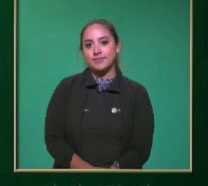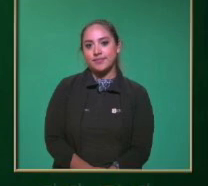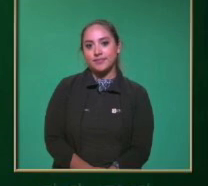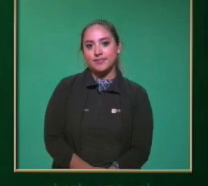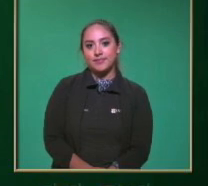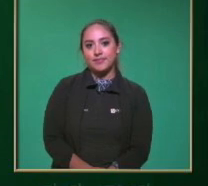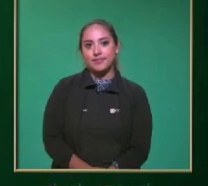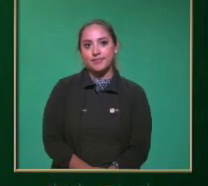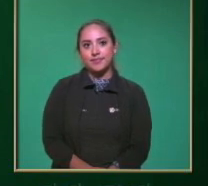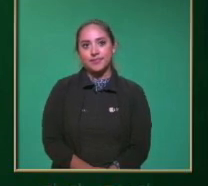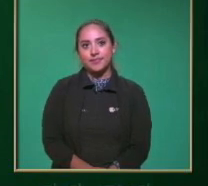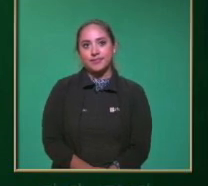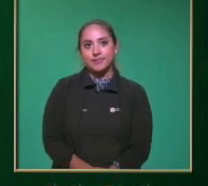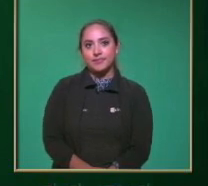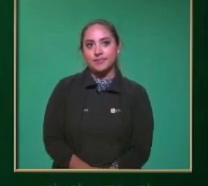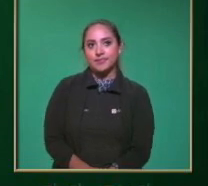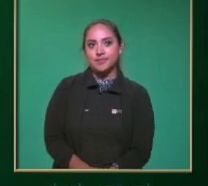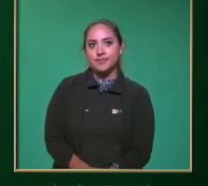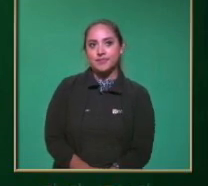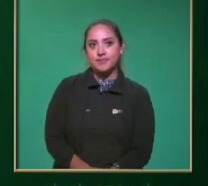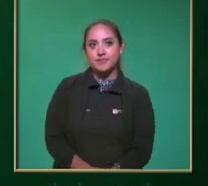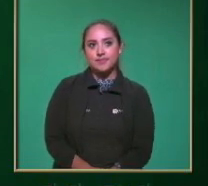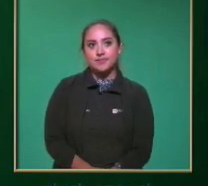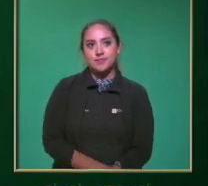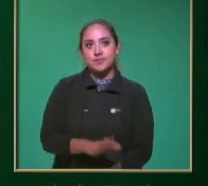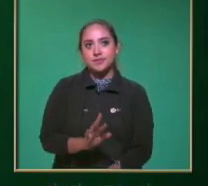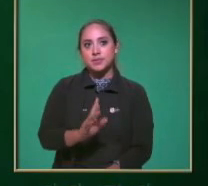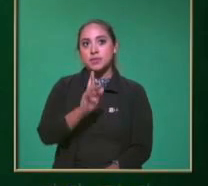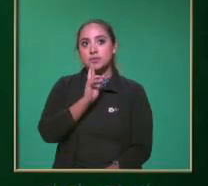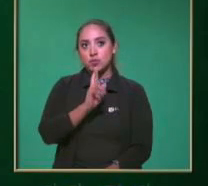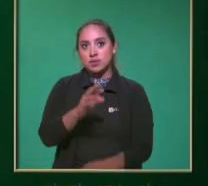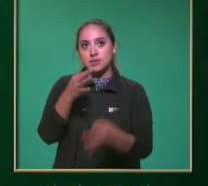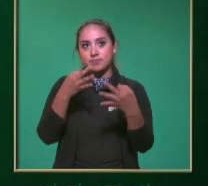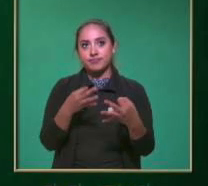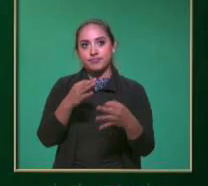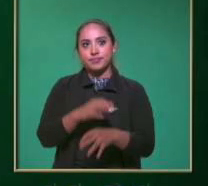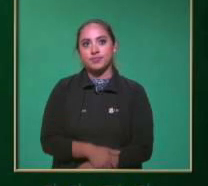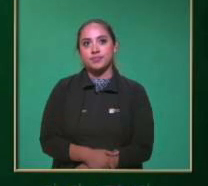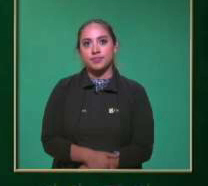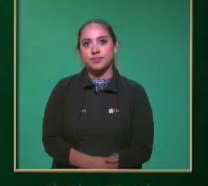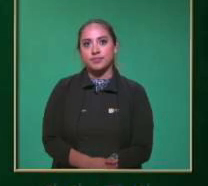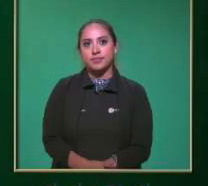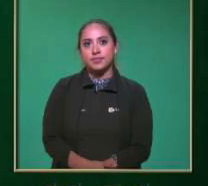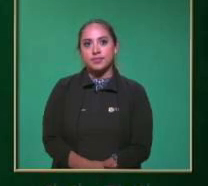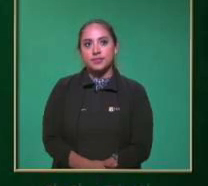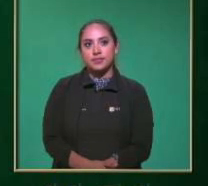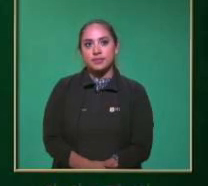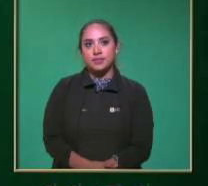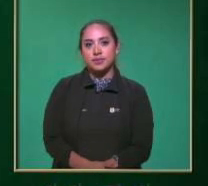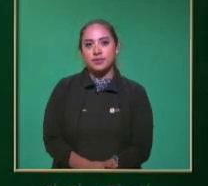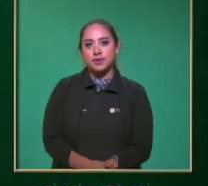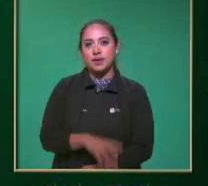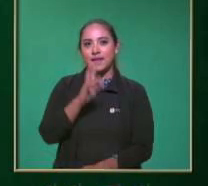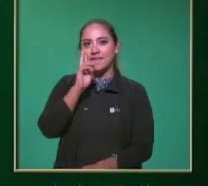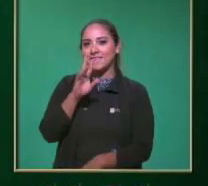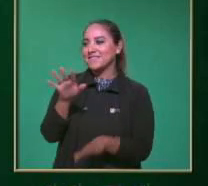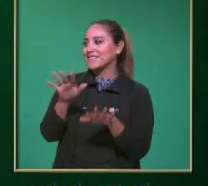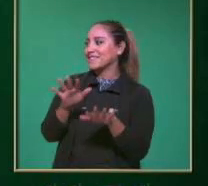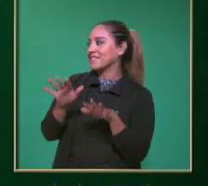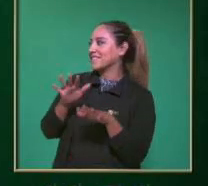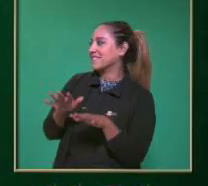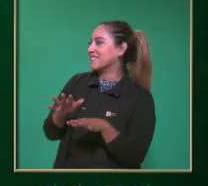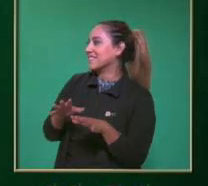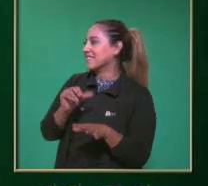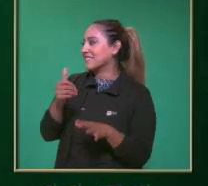esa es la respuesta correcta. Ahora, ¡híjole! Aquí es otra colección de flores,